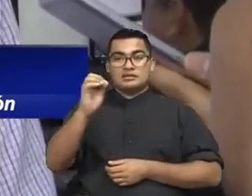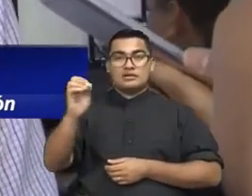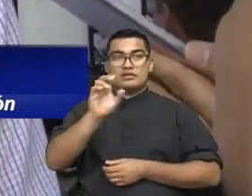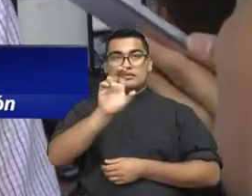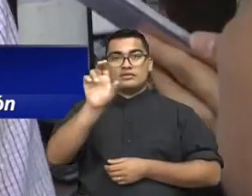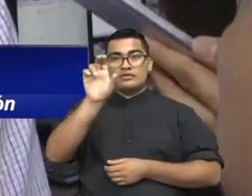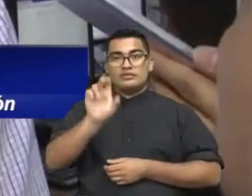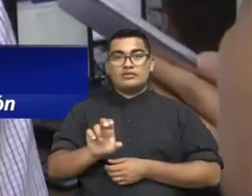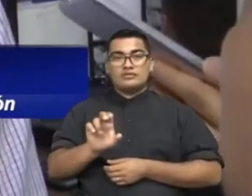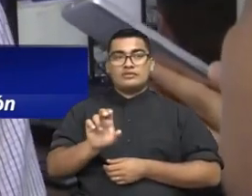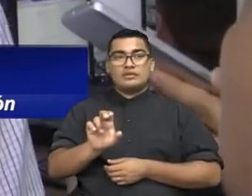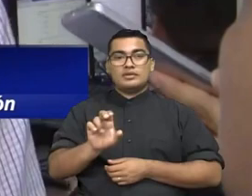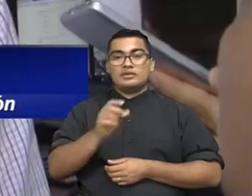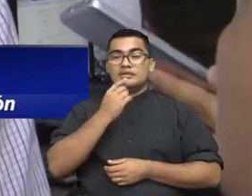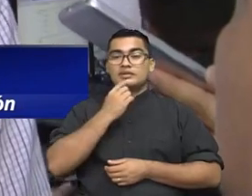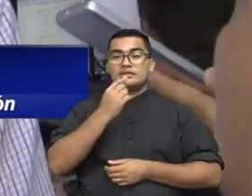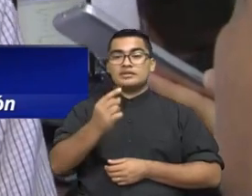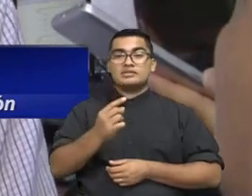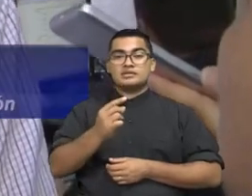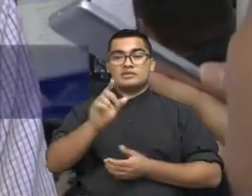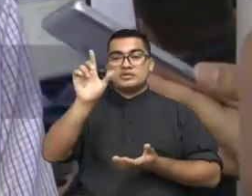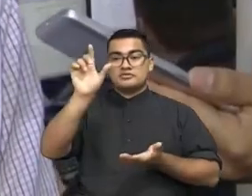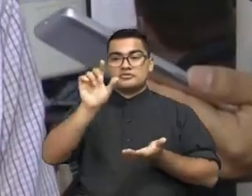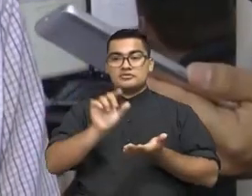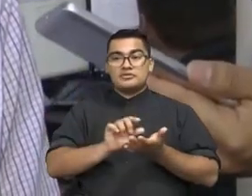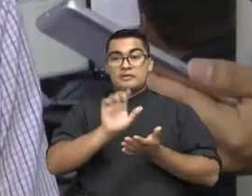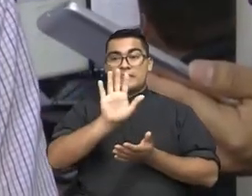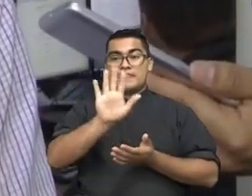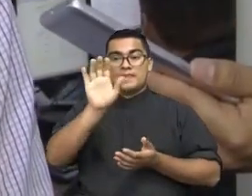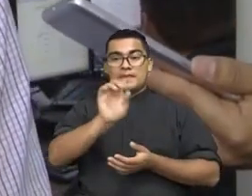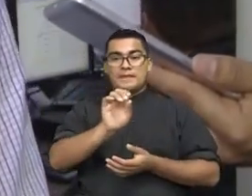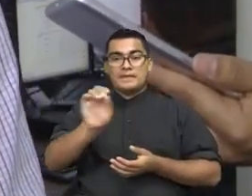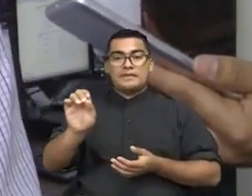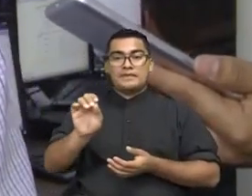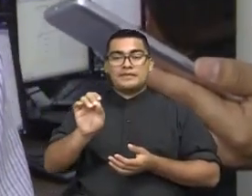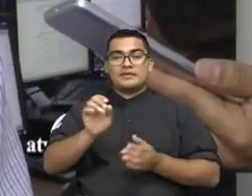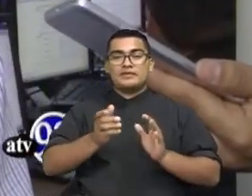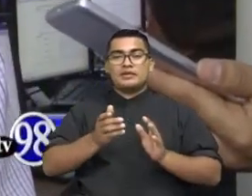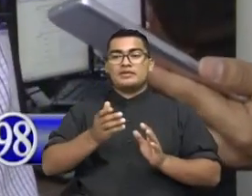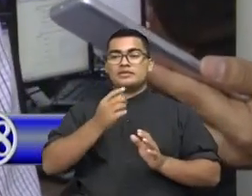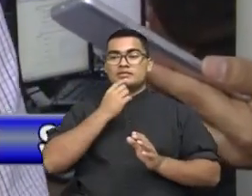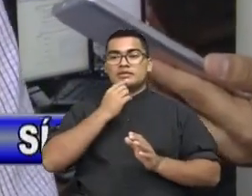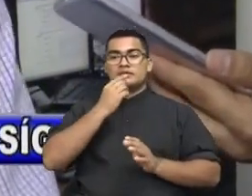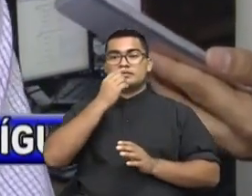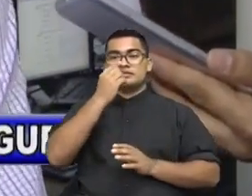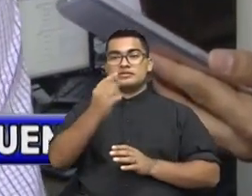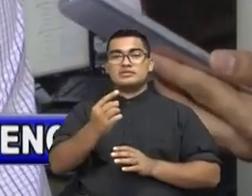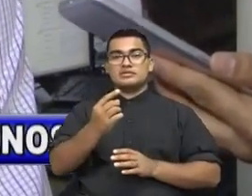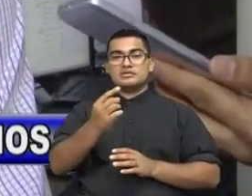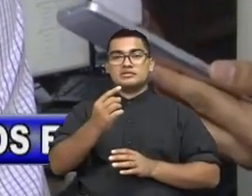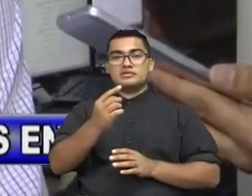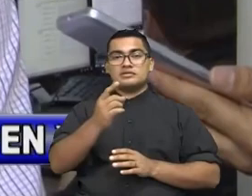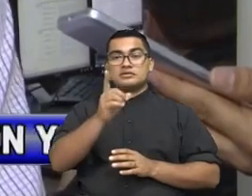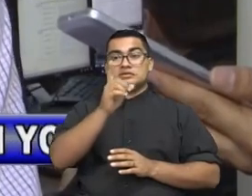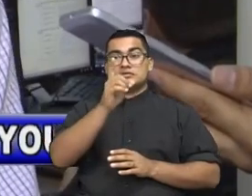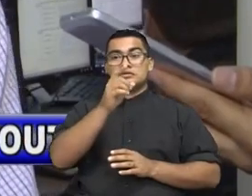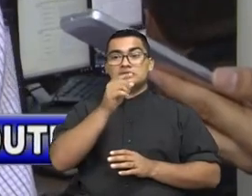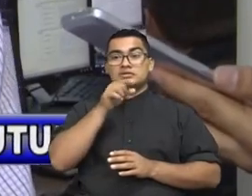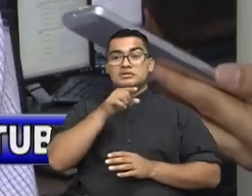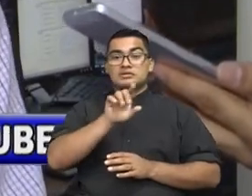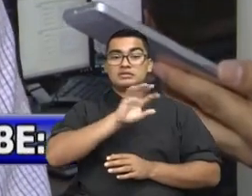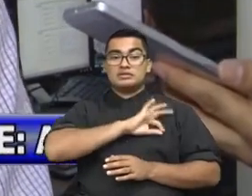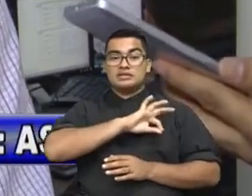presupuesto, y al producirse una devaluación del 5% anual, se te deprecia en esa cantidad tu